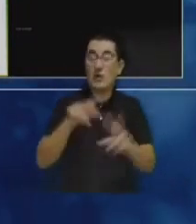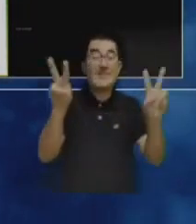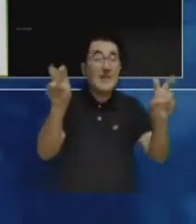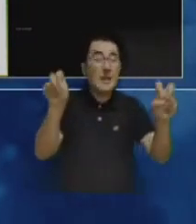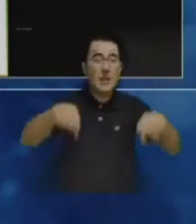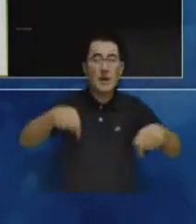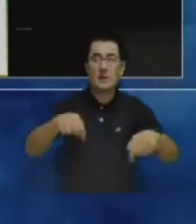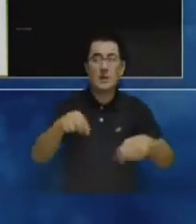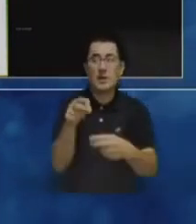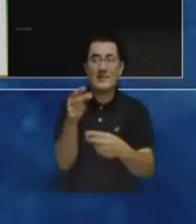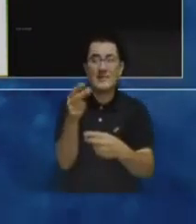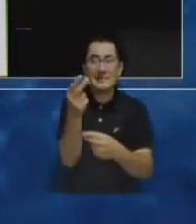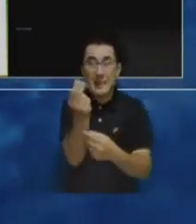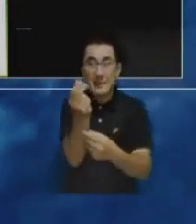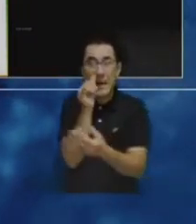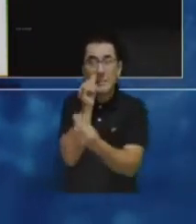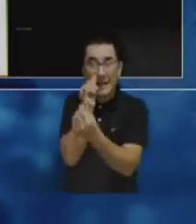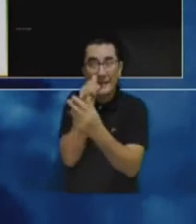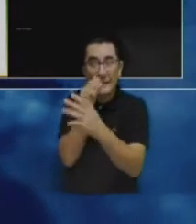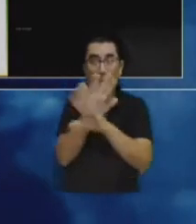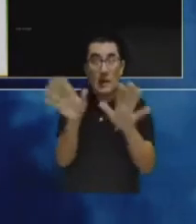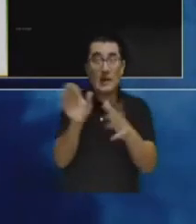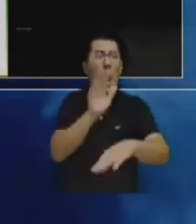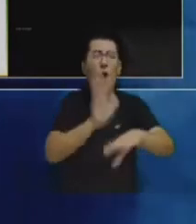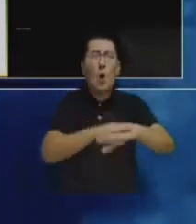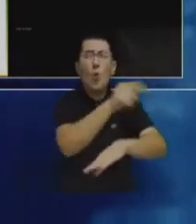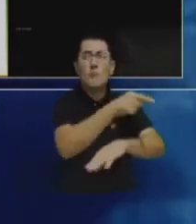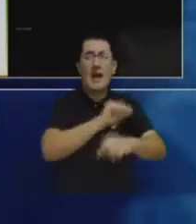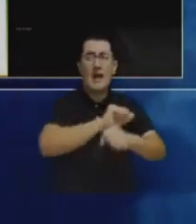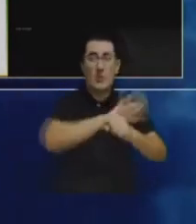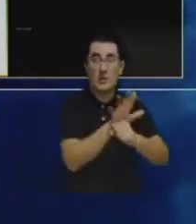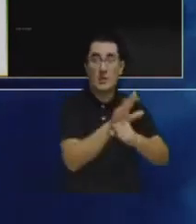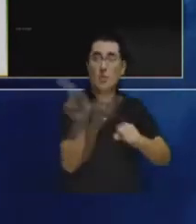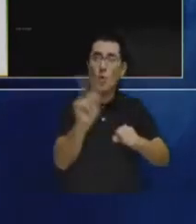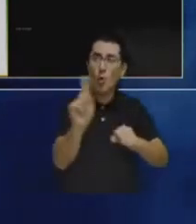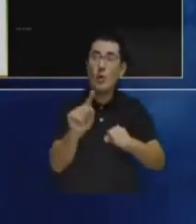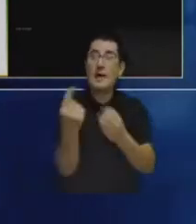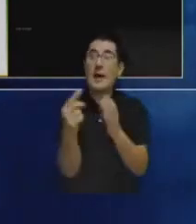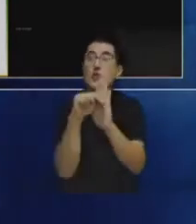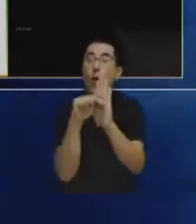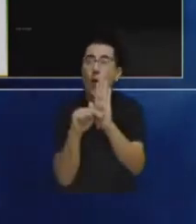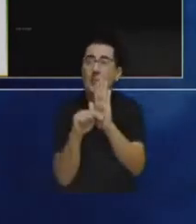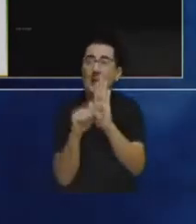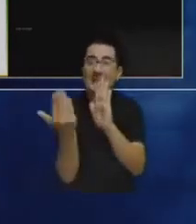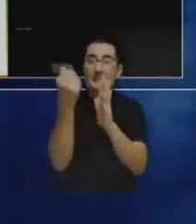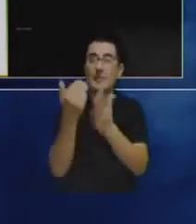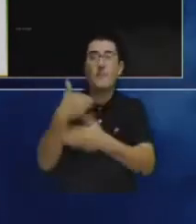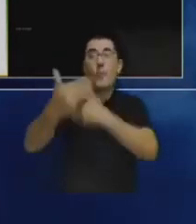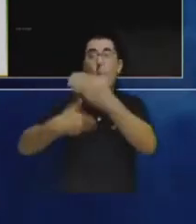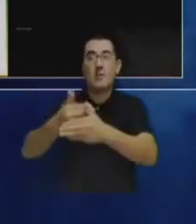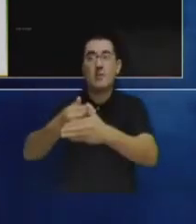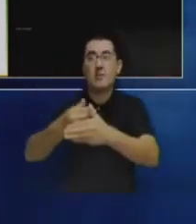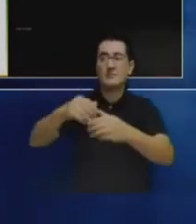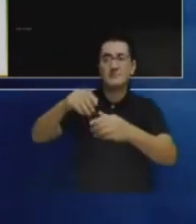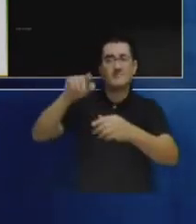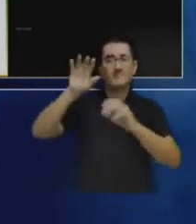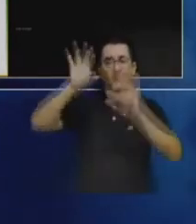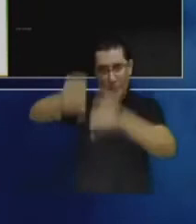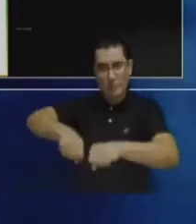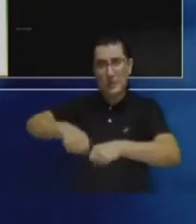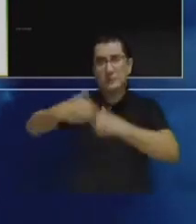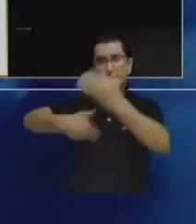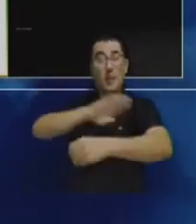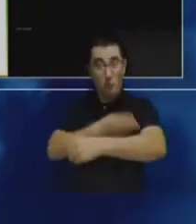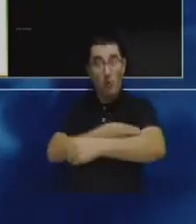tema de la pandemia, sino que quisimos que eso fuera también una política de mediano y largo plazo, buscando desarrollar como esas capacidades en hogares, en el sector productivo,